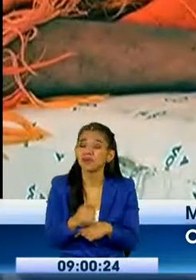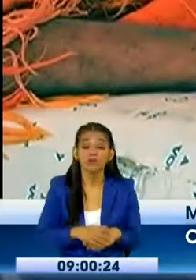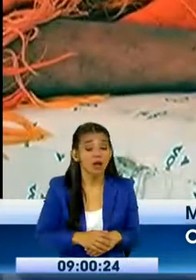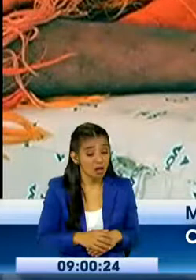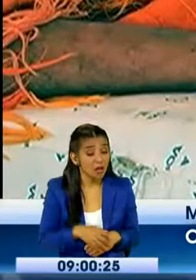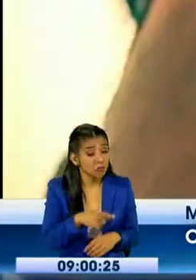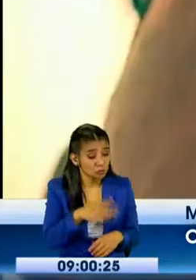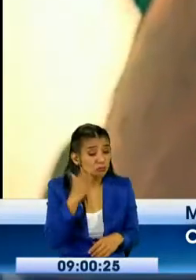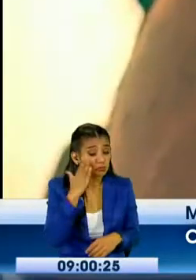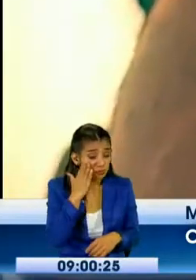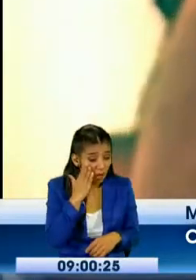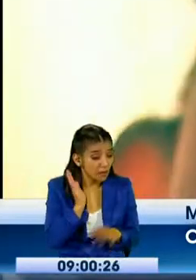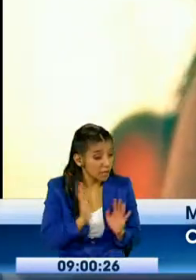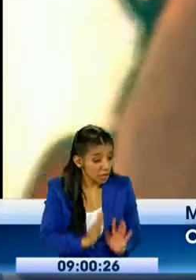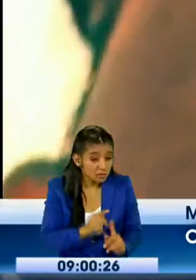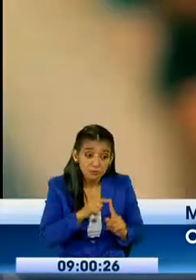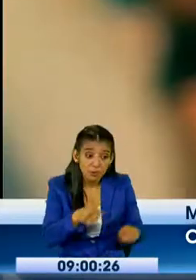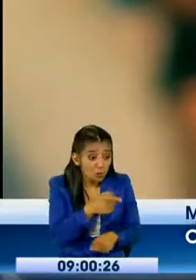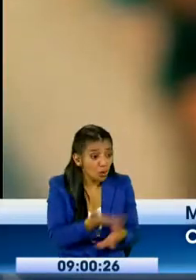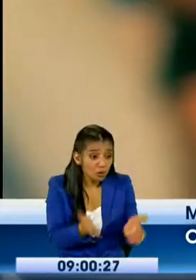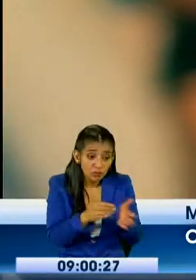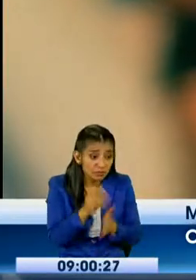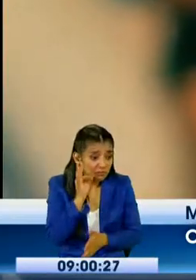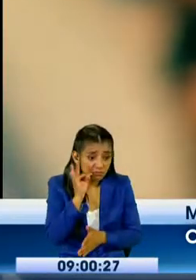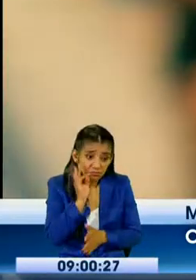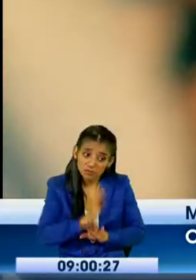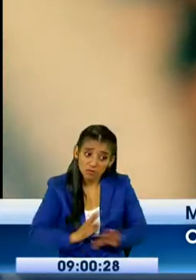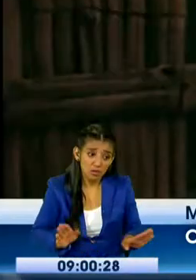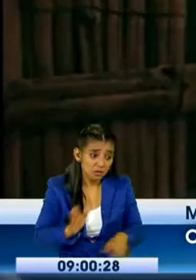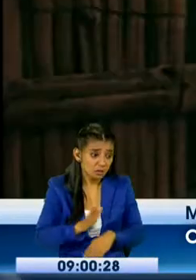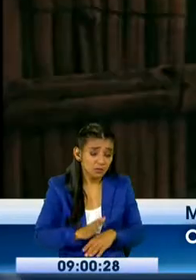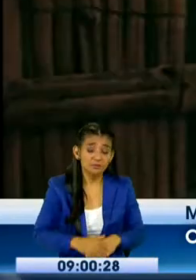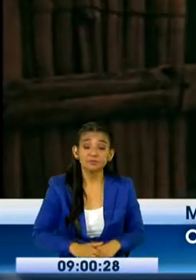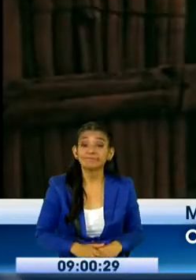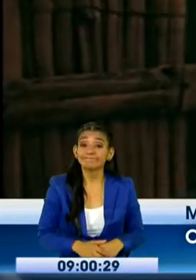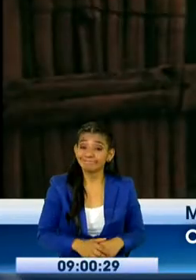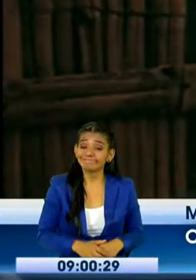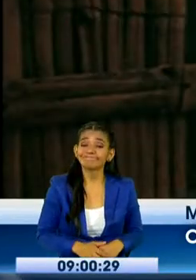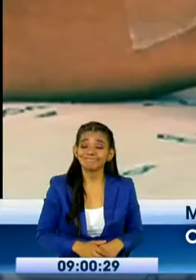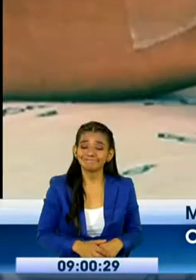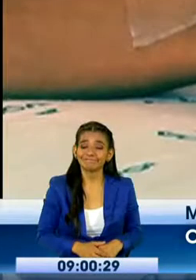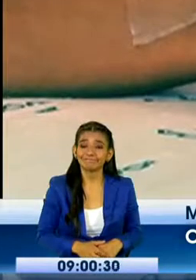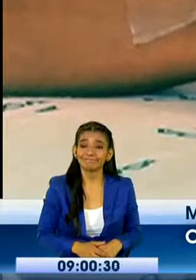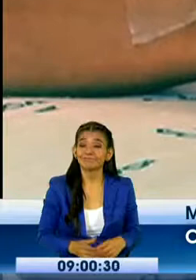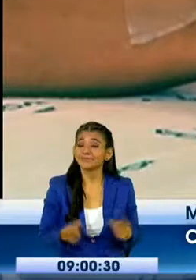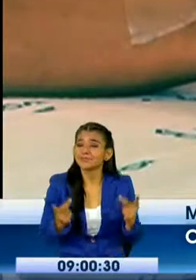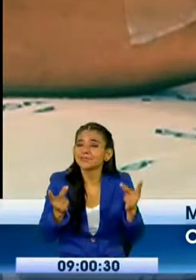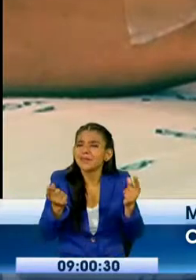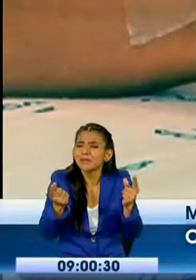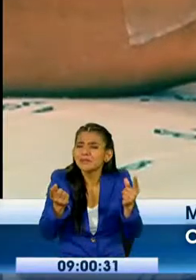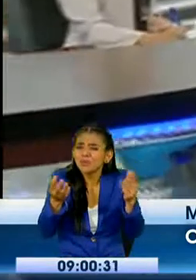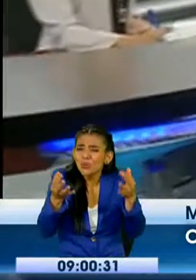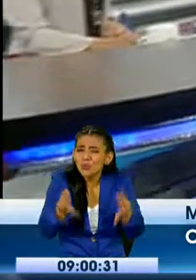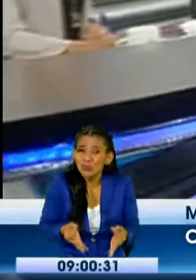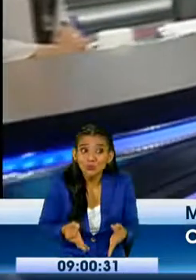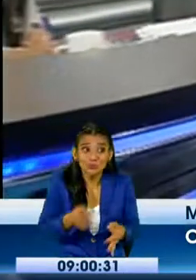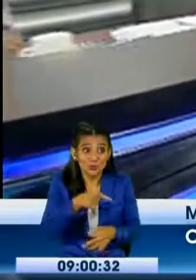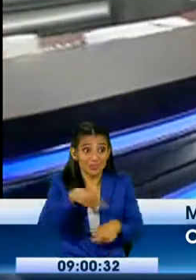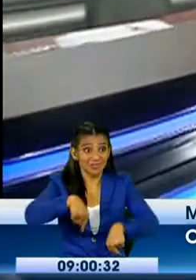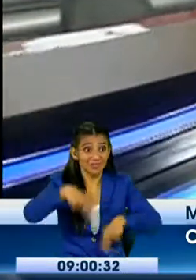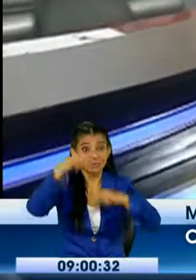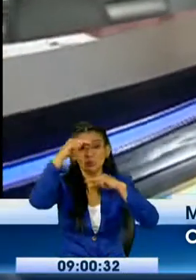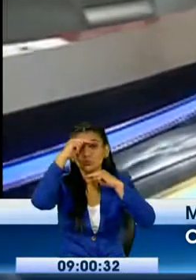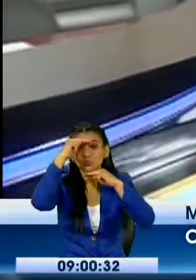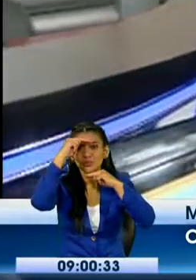Tú sabías que era así, ¿para qué volviste a consumir? Fue solo cuestión de horas. Luego que